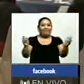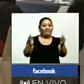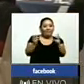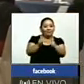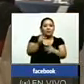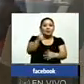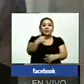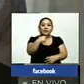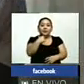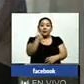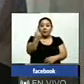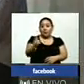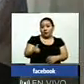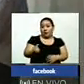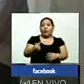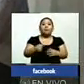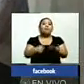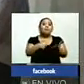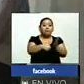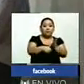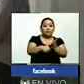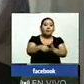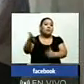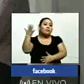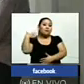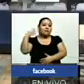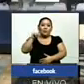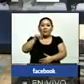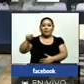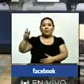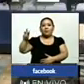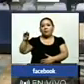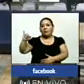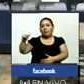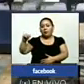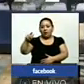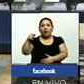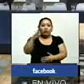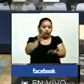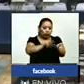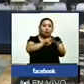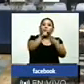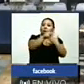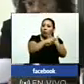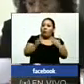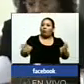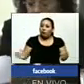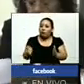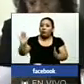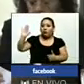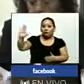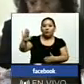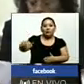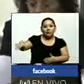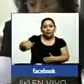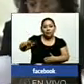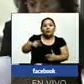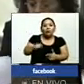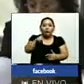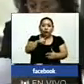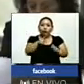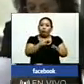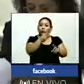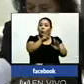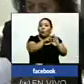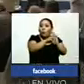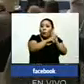participó el alcalde de San Miguel, Miguel Pereira, el cual expuso un programa que impulsa en su municipio y que a su juicio es modelo